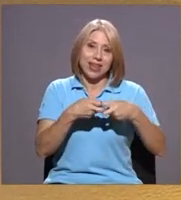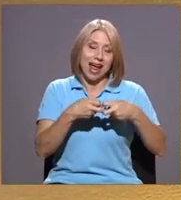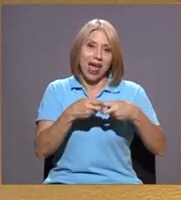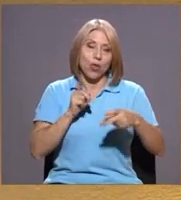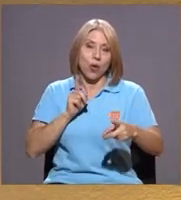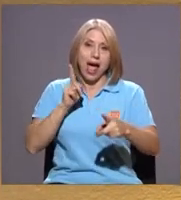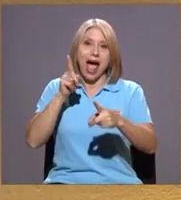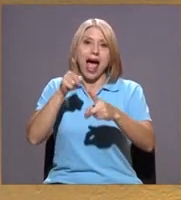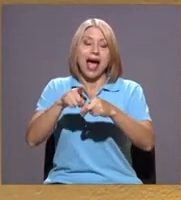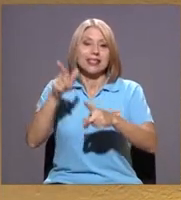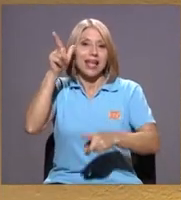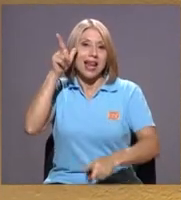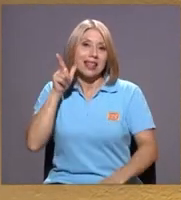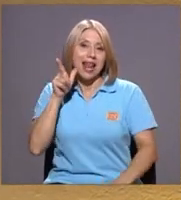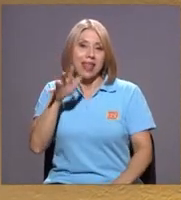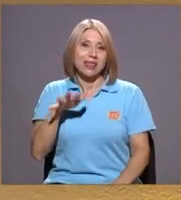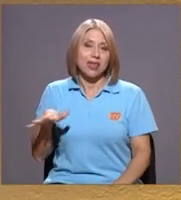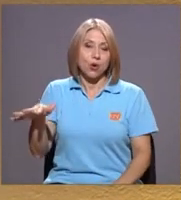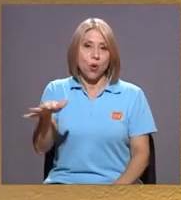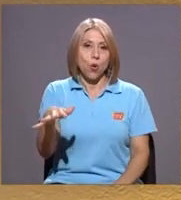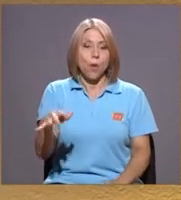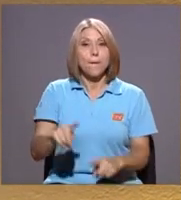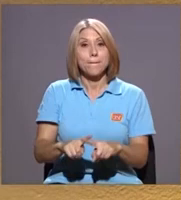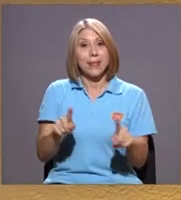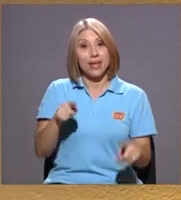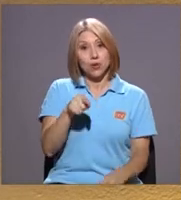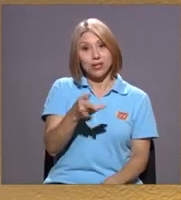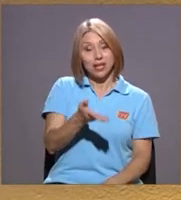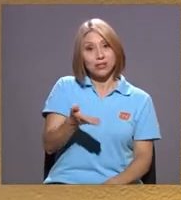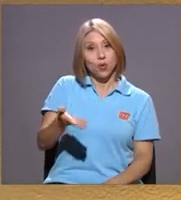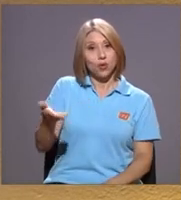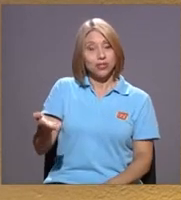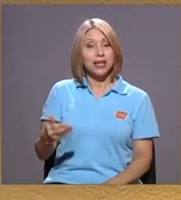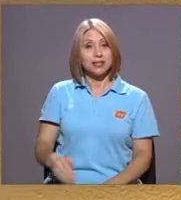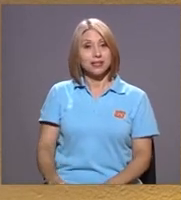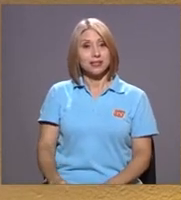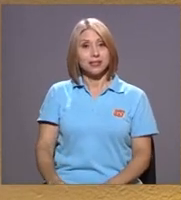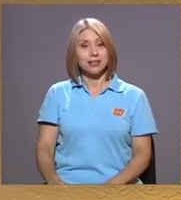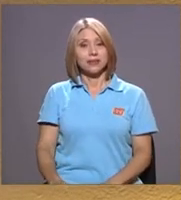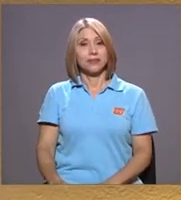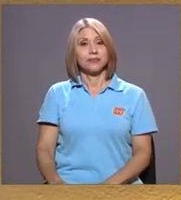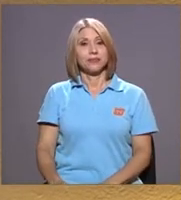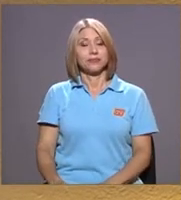el Atlántico o al Caribe. Pero estas cosas,